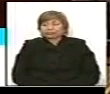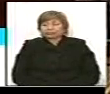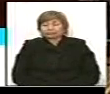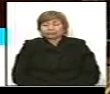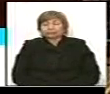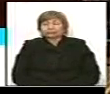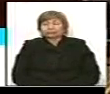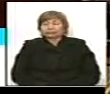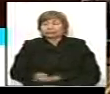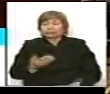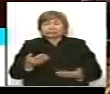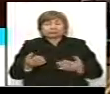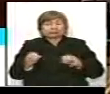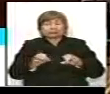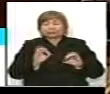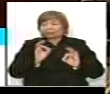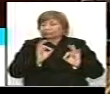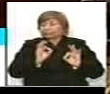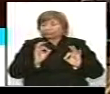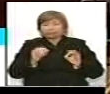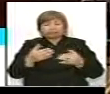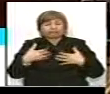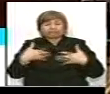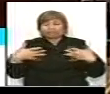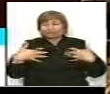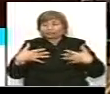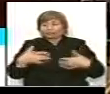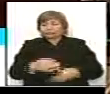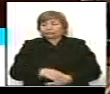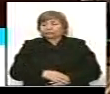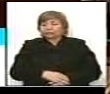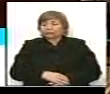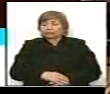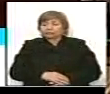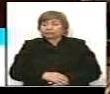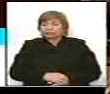a veces no hacemos las cosas por temor.